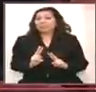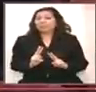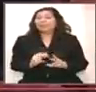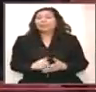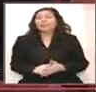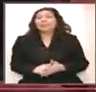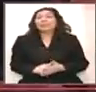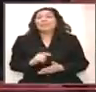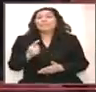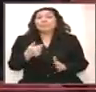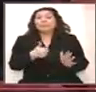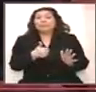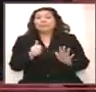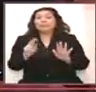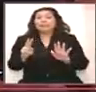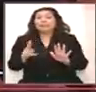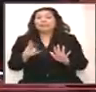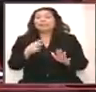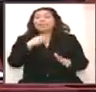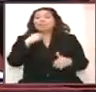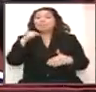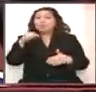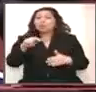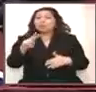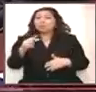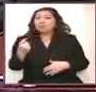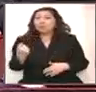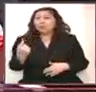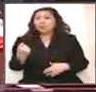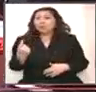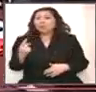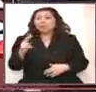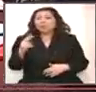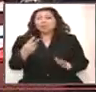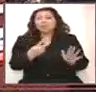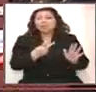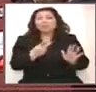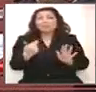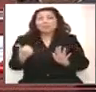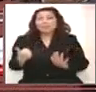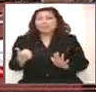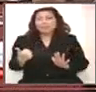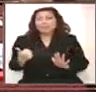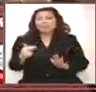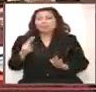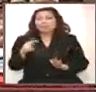pasado de 1.617 homicidios en el 2011 a 2.076